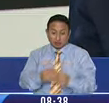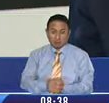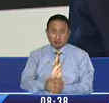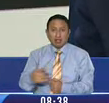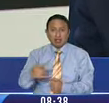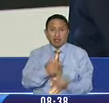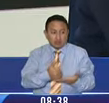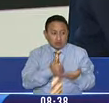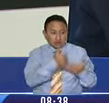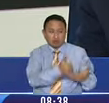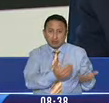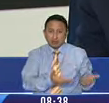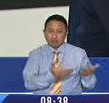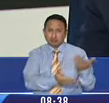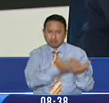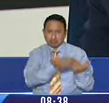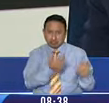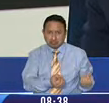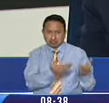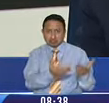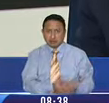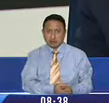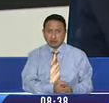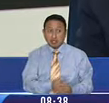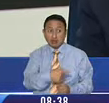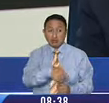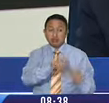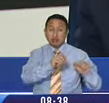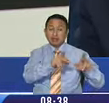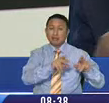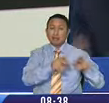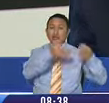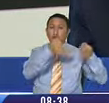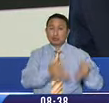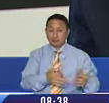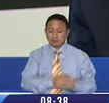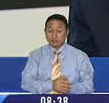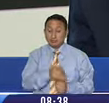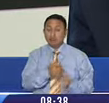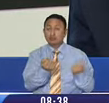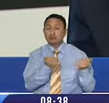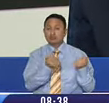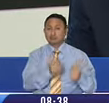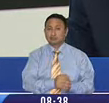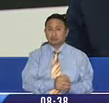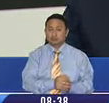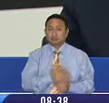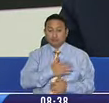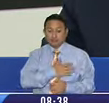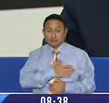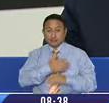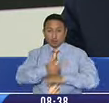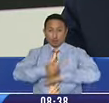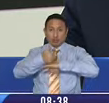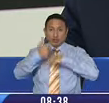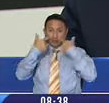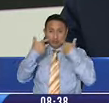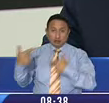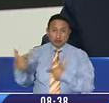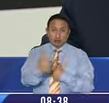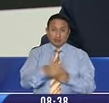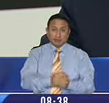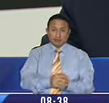tenemos que darle las facilidades para que se formalicen. Entonces, tenemos que regular a esto. tenemos que nosotros buscar la forma de que a